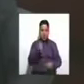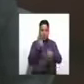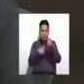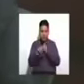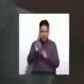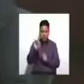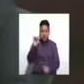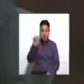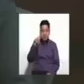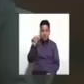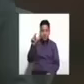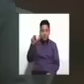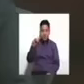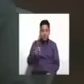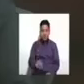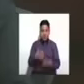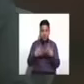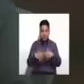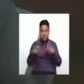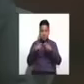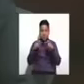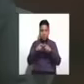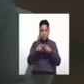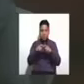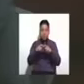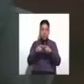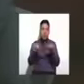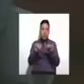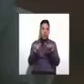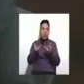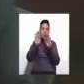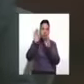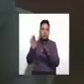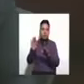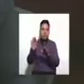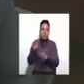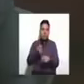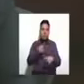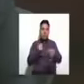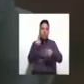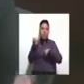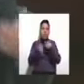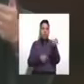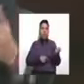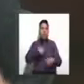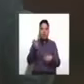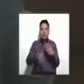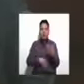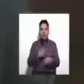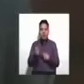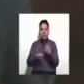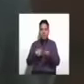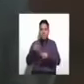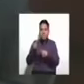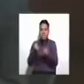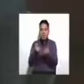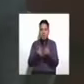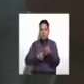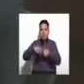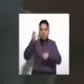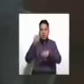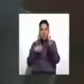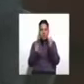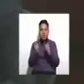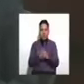venta de ISAGEN es un monumento al derroche. Porque ha dicho que en este gobierno